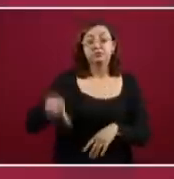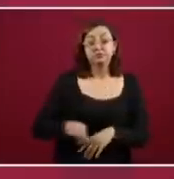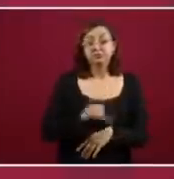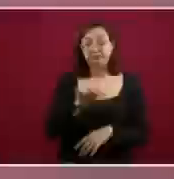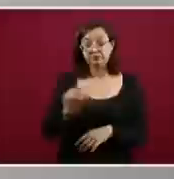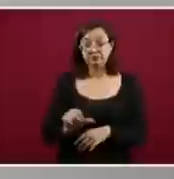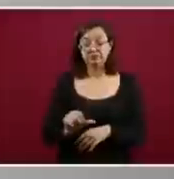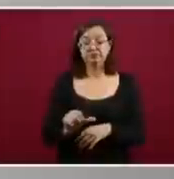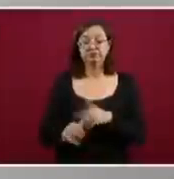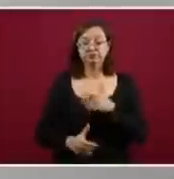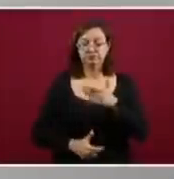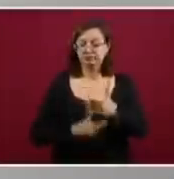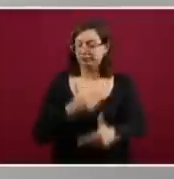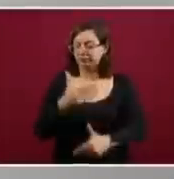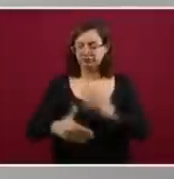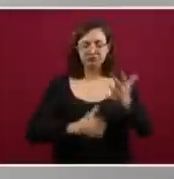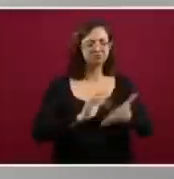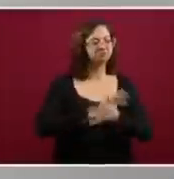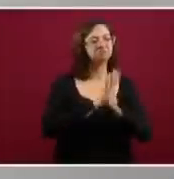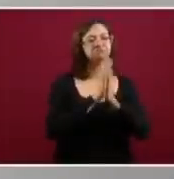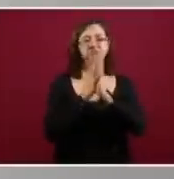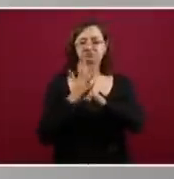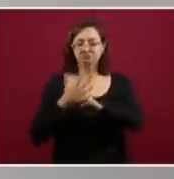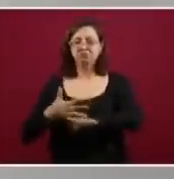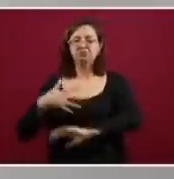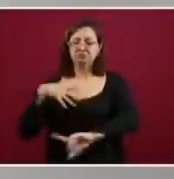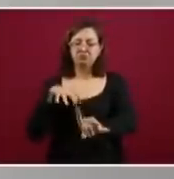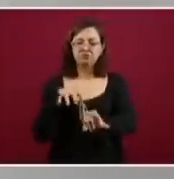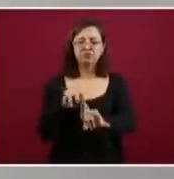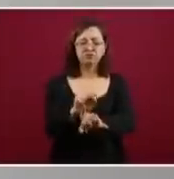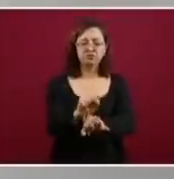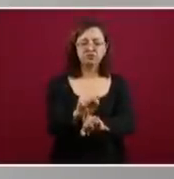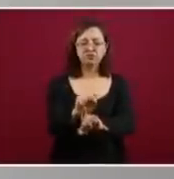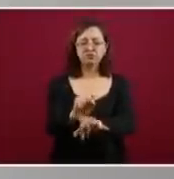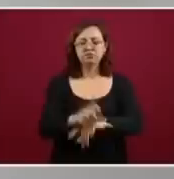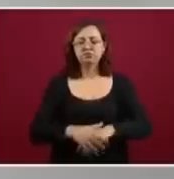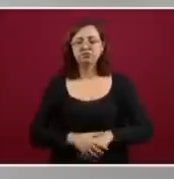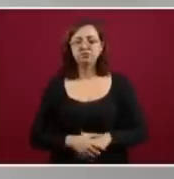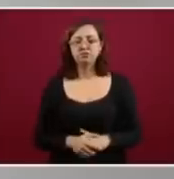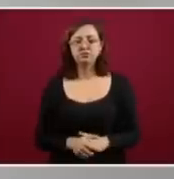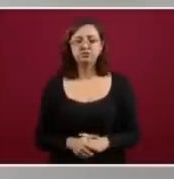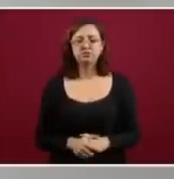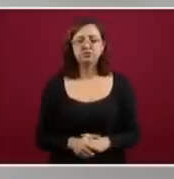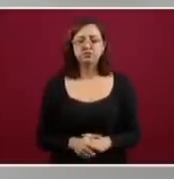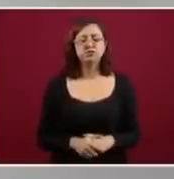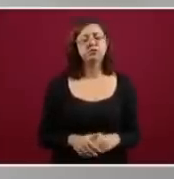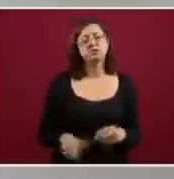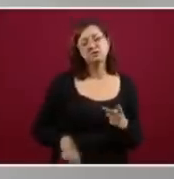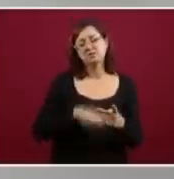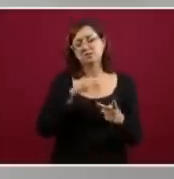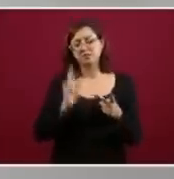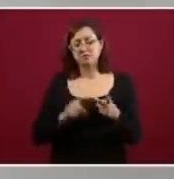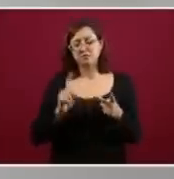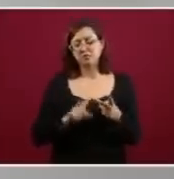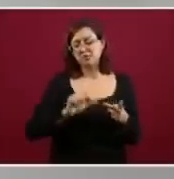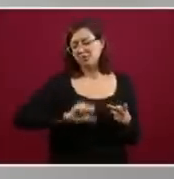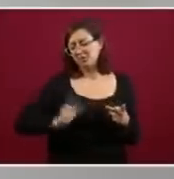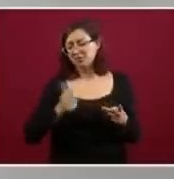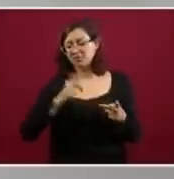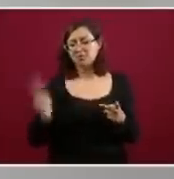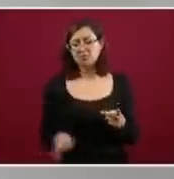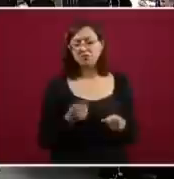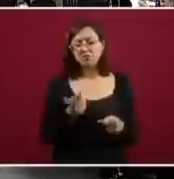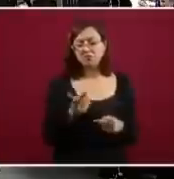y consumar la transformación de la vida pública del país cerca de la otra pregunta pues es